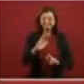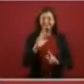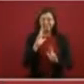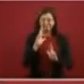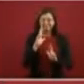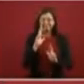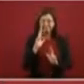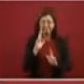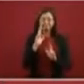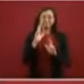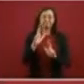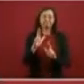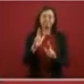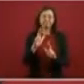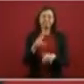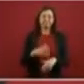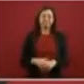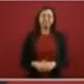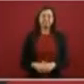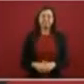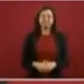es